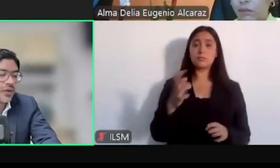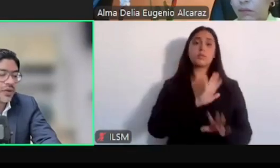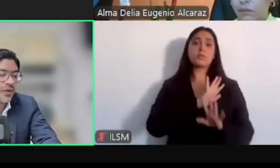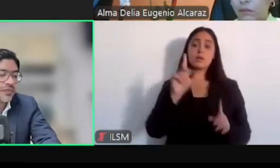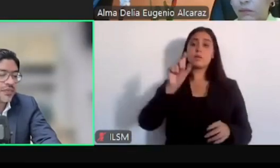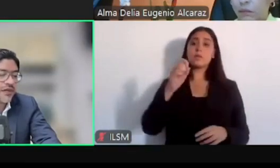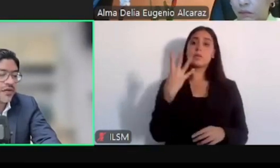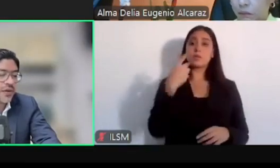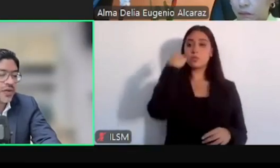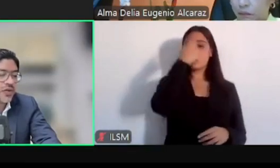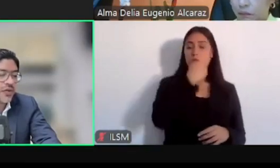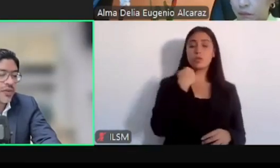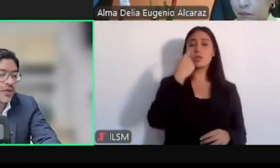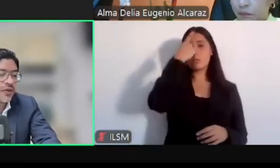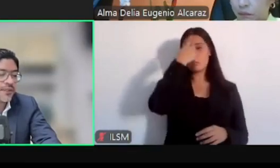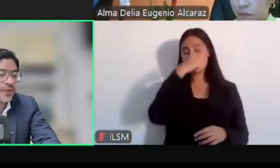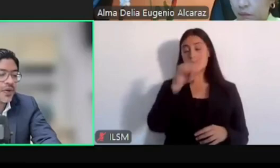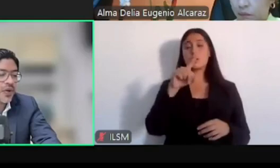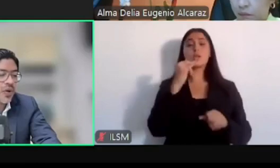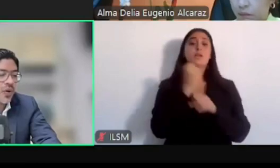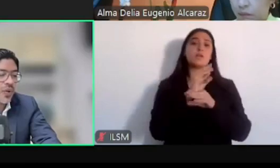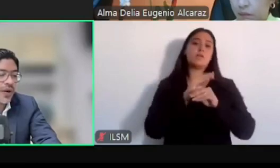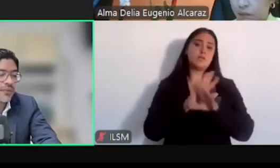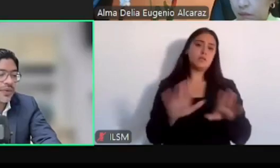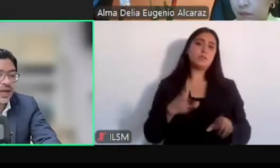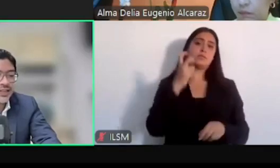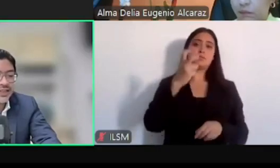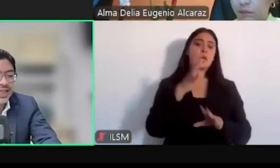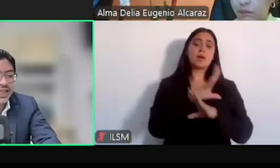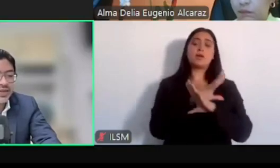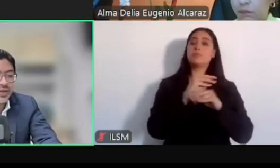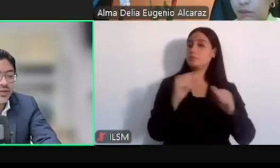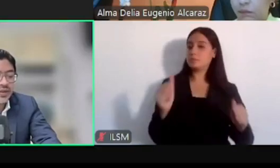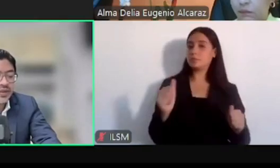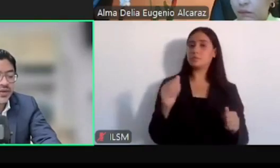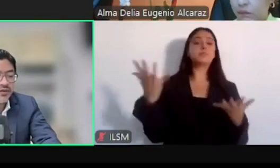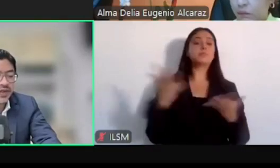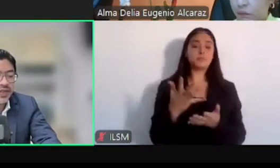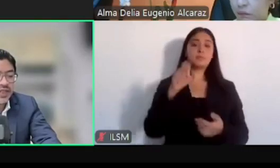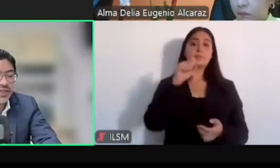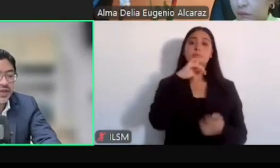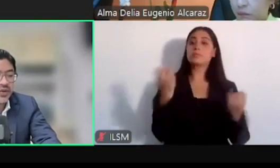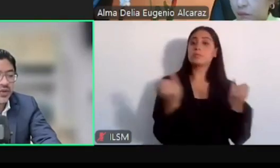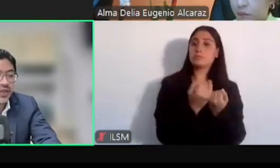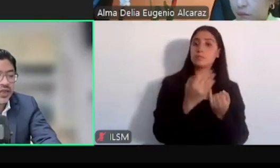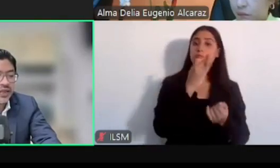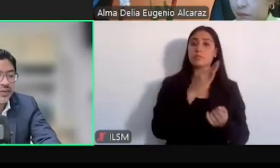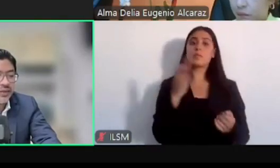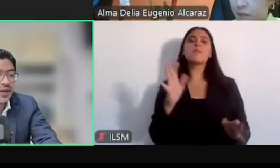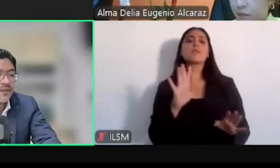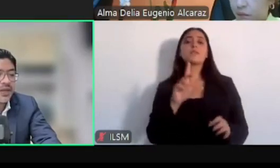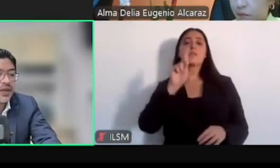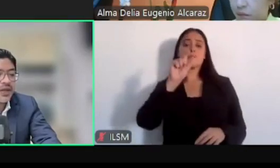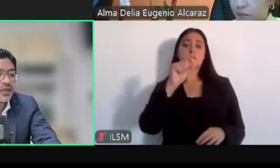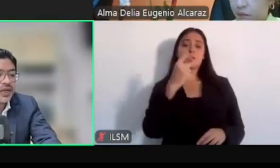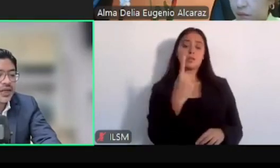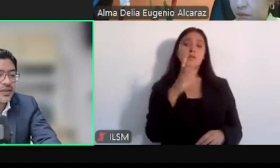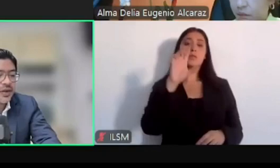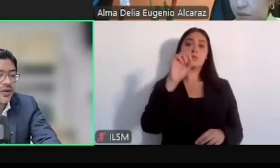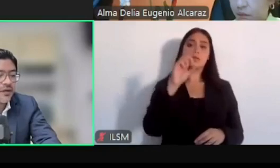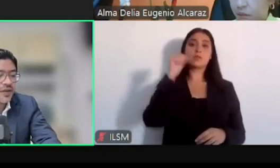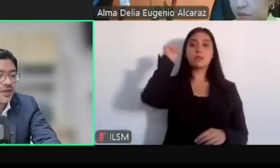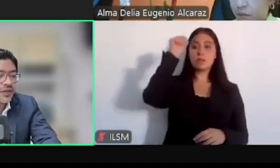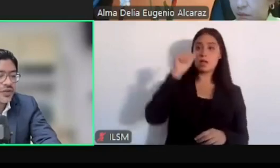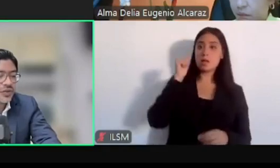24 horas para informar su cumplimiento lo cual así se hizo toda vez que con fecha las 21:30 de abril Se